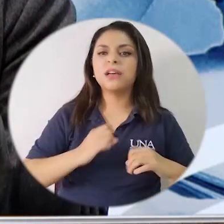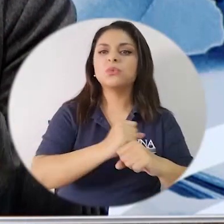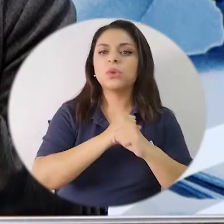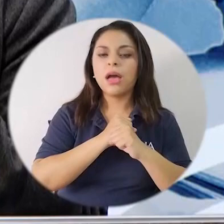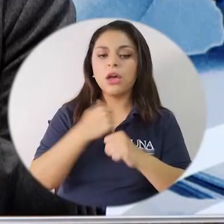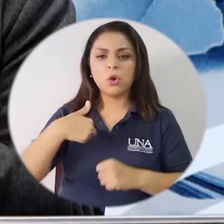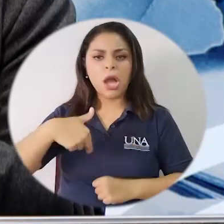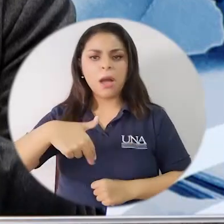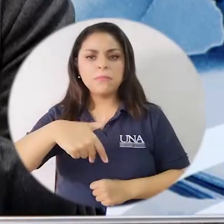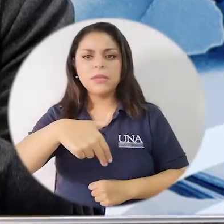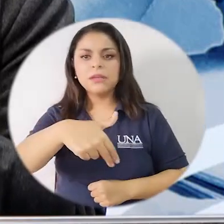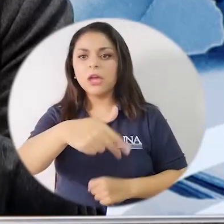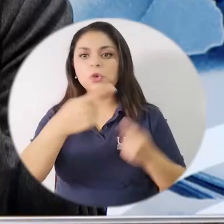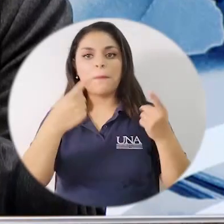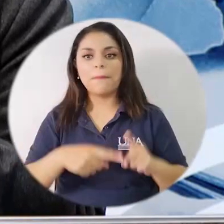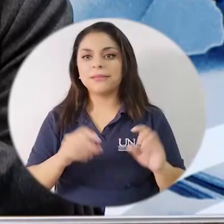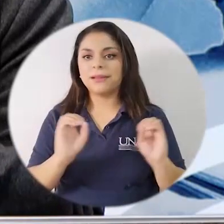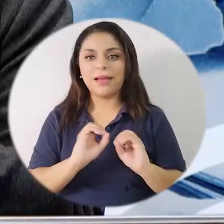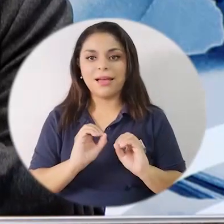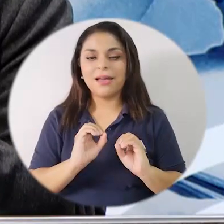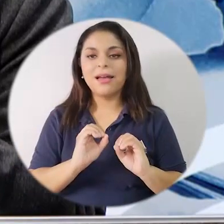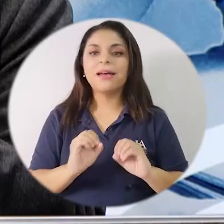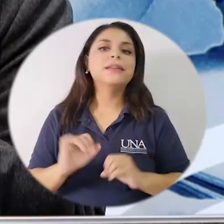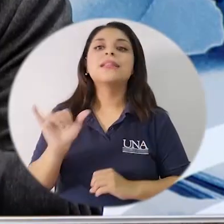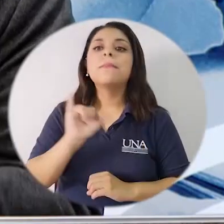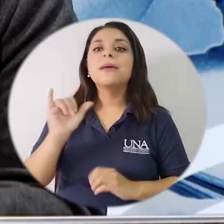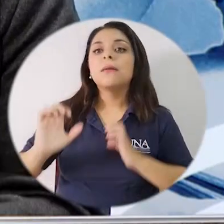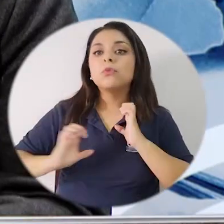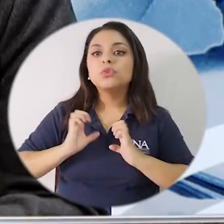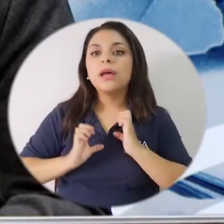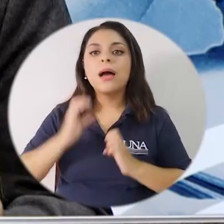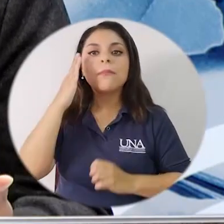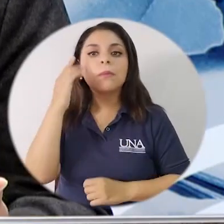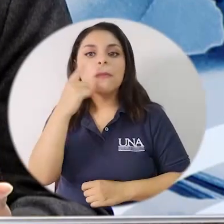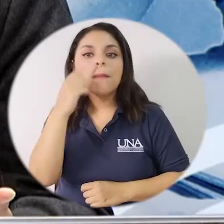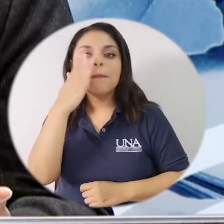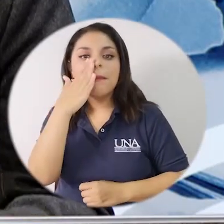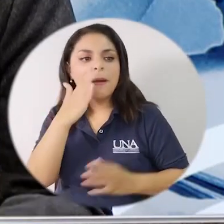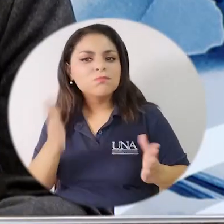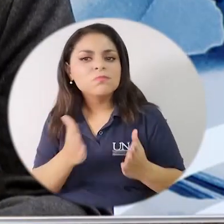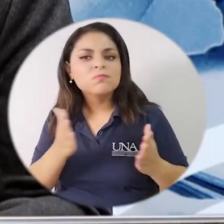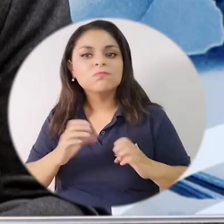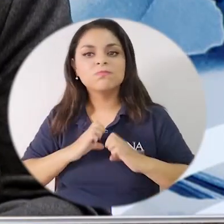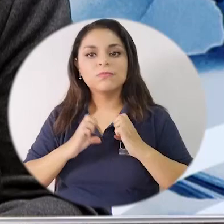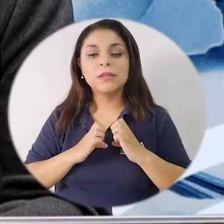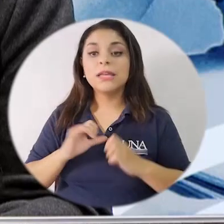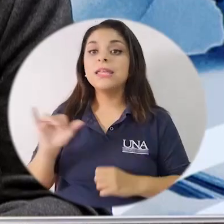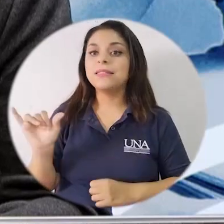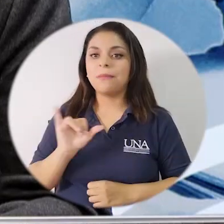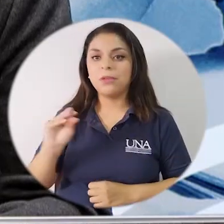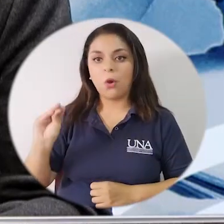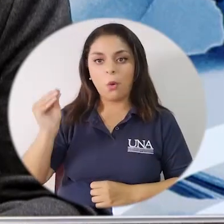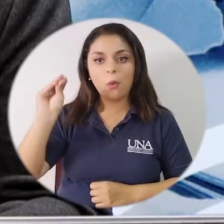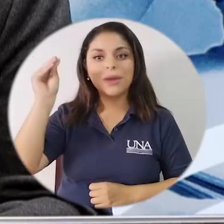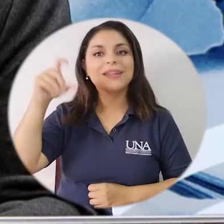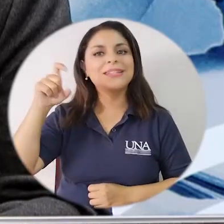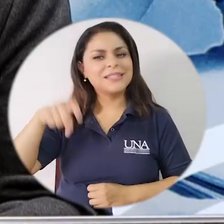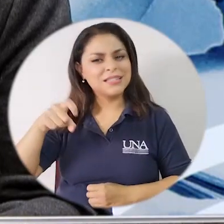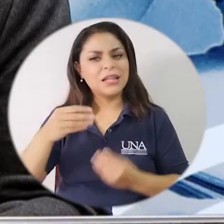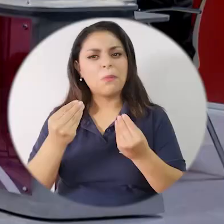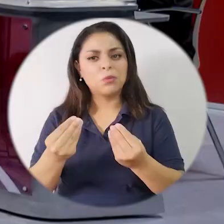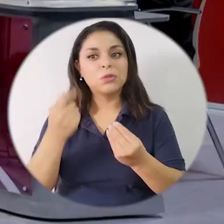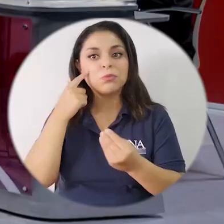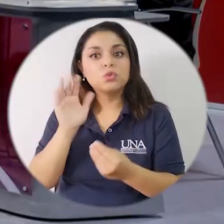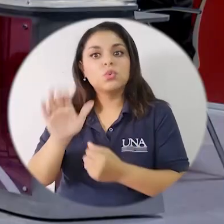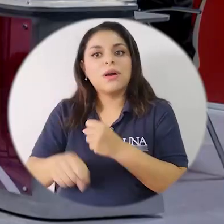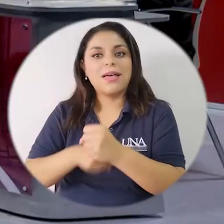emocional que mi papá sé que está ahí para darme fortaleza y el adolescente también lo necesita muchísimo por la etapa en que se encuentra. Sí, habrá